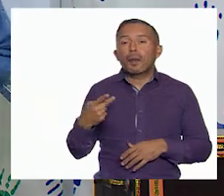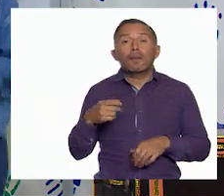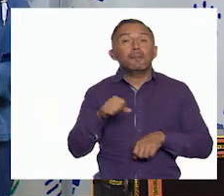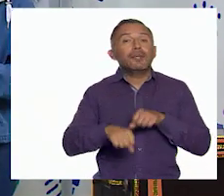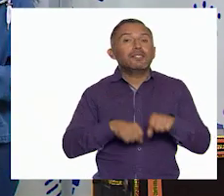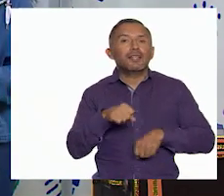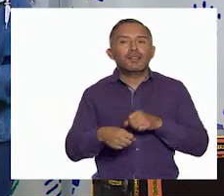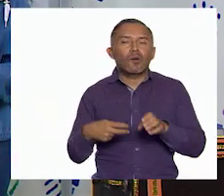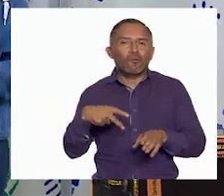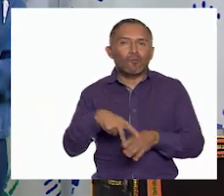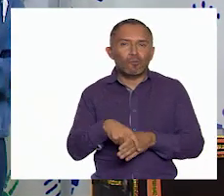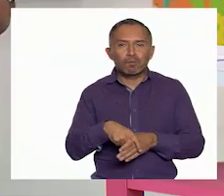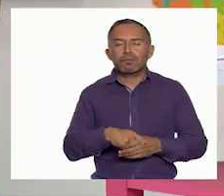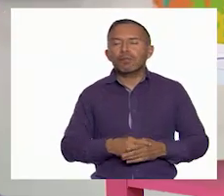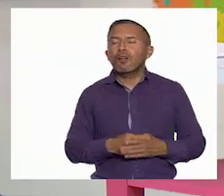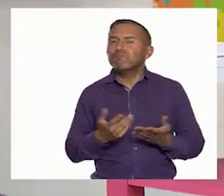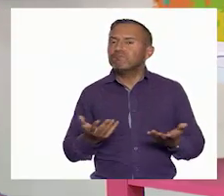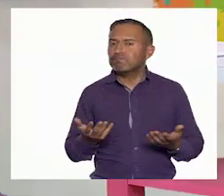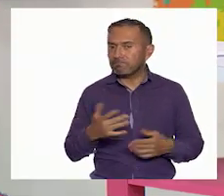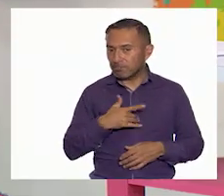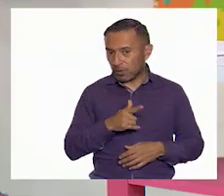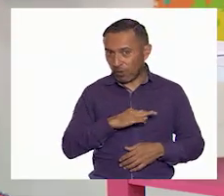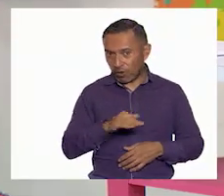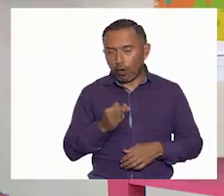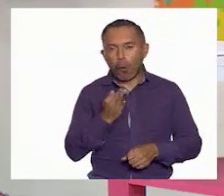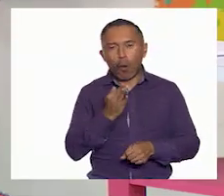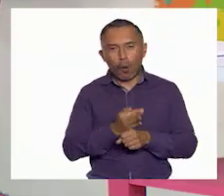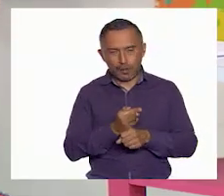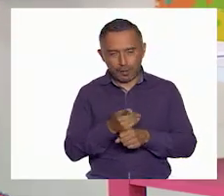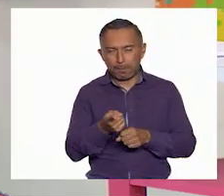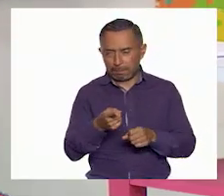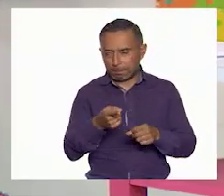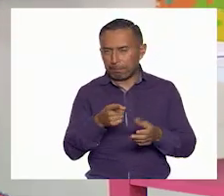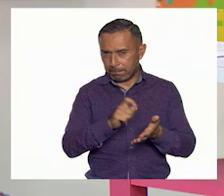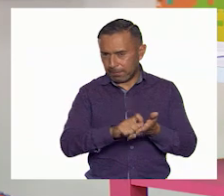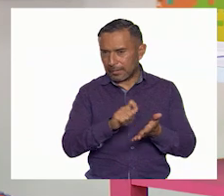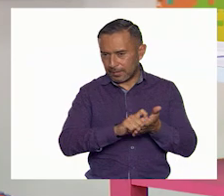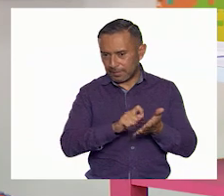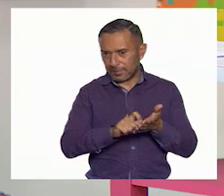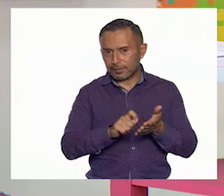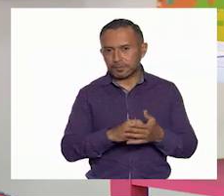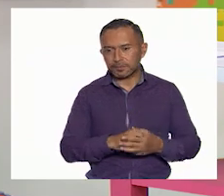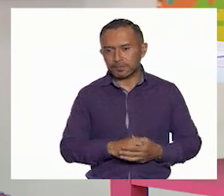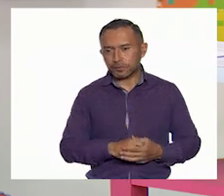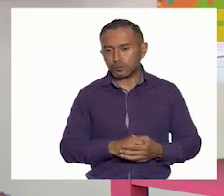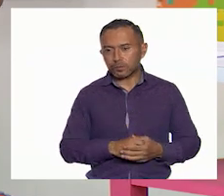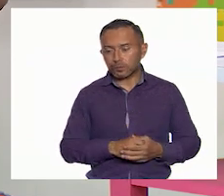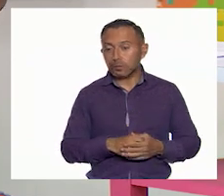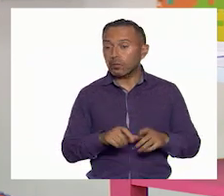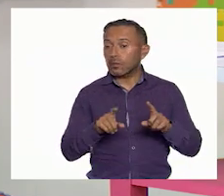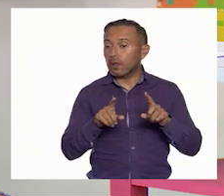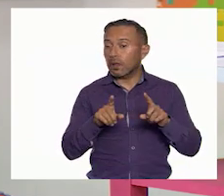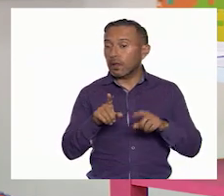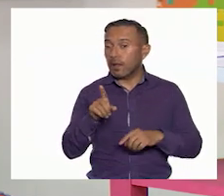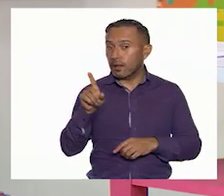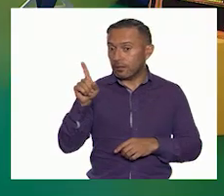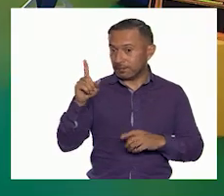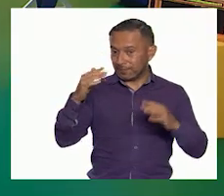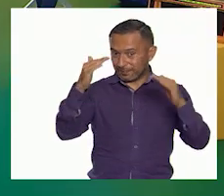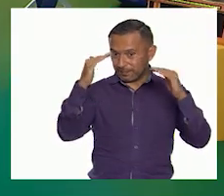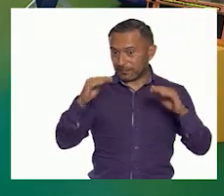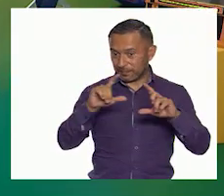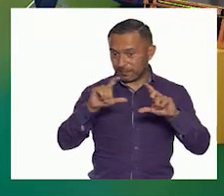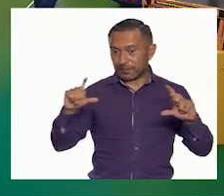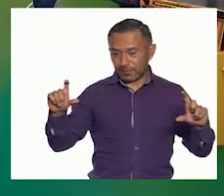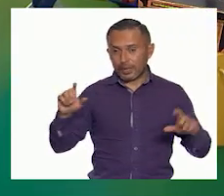bicicleta. Bueno, pues entonces, ¿qué les parece si ustedes empiezan a escribir en el siguiente espacio que a Edmundo le